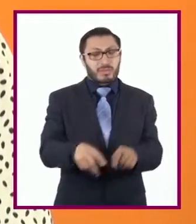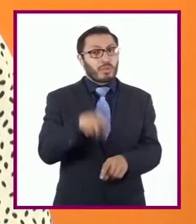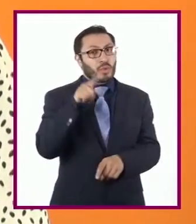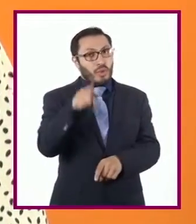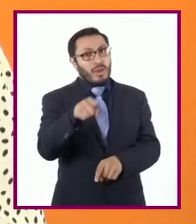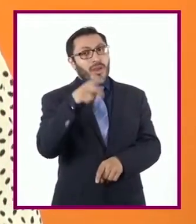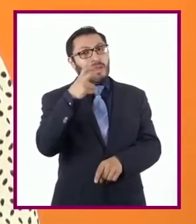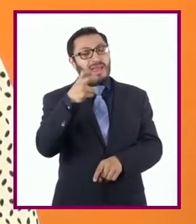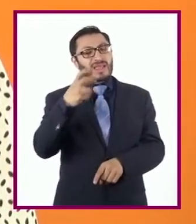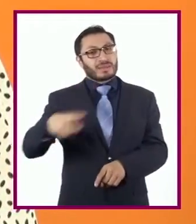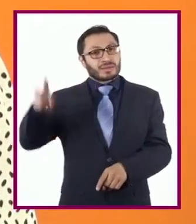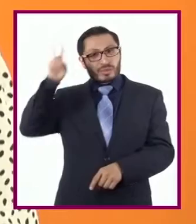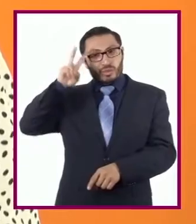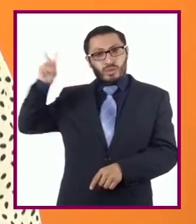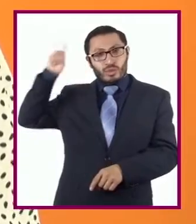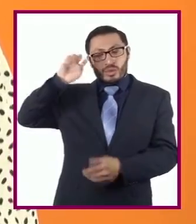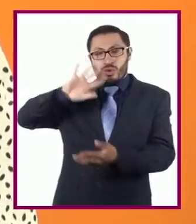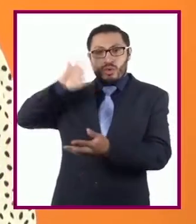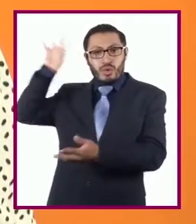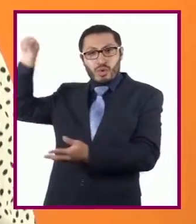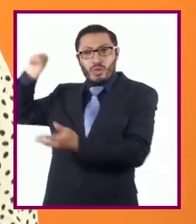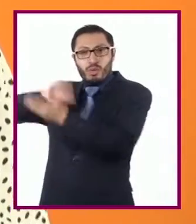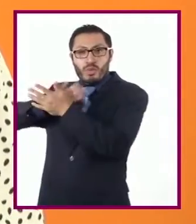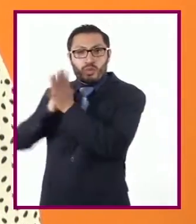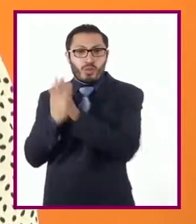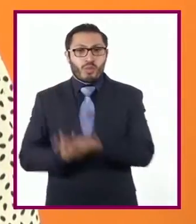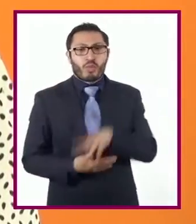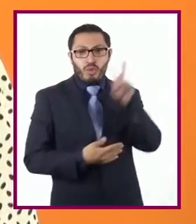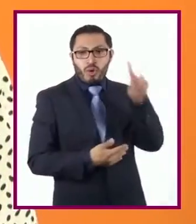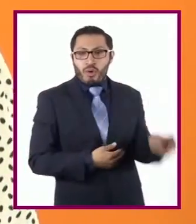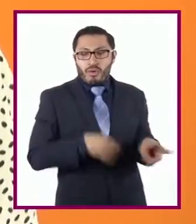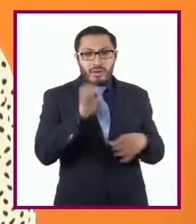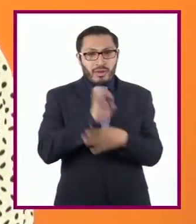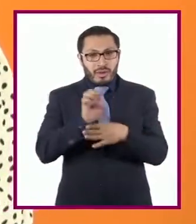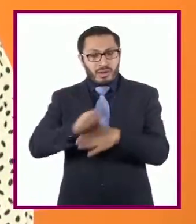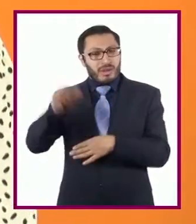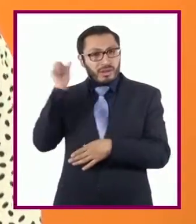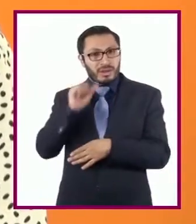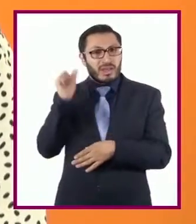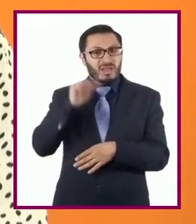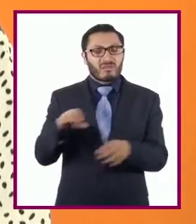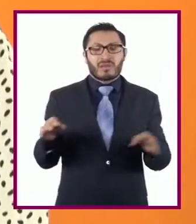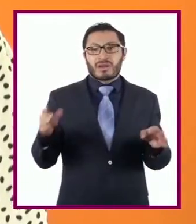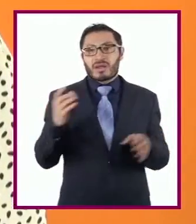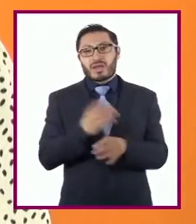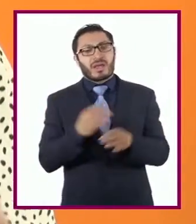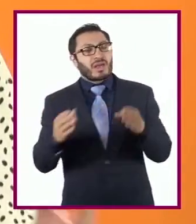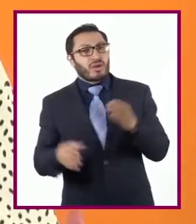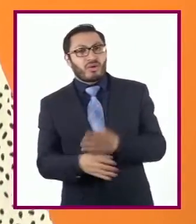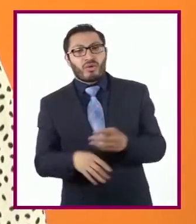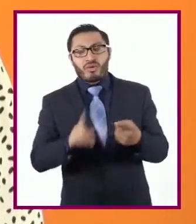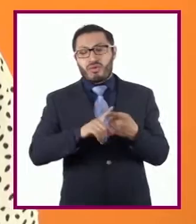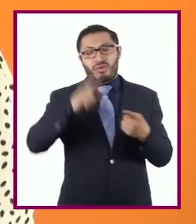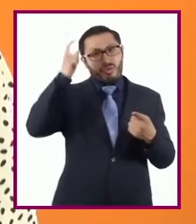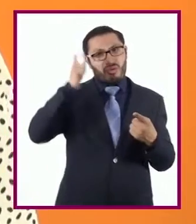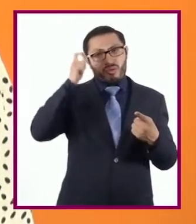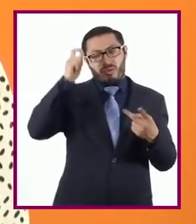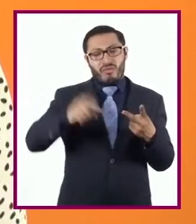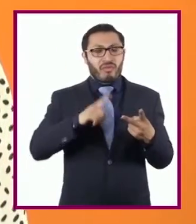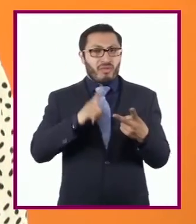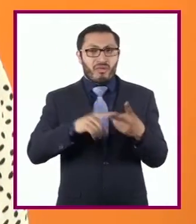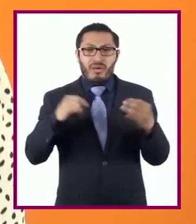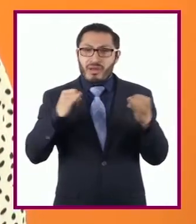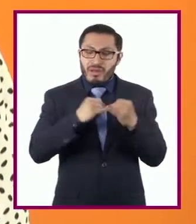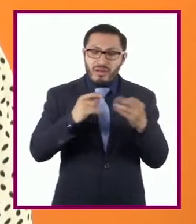anhelas lo quieres alcanzar. Entonces, siempre va a haber organismos, incluso que dan becas, incluso que dan ayuda, que dan